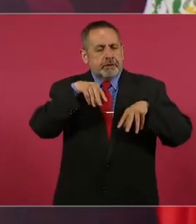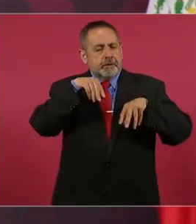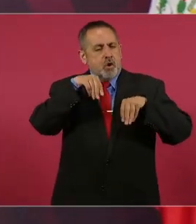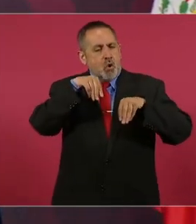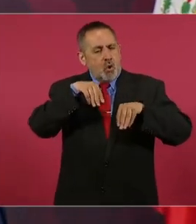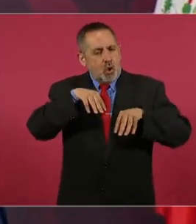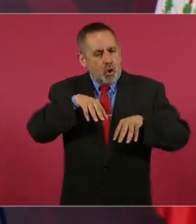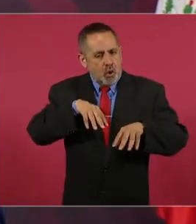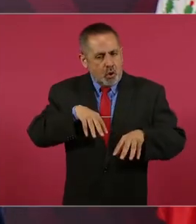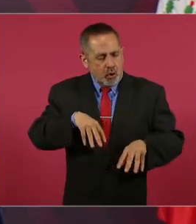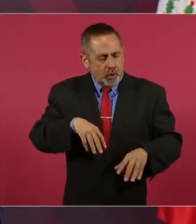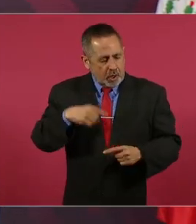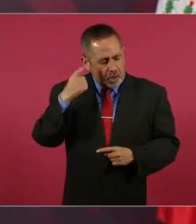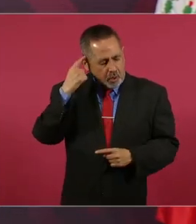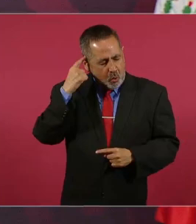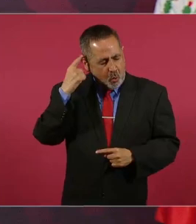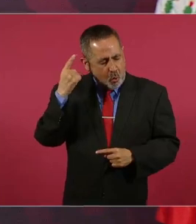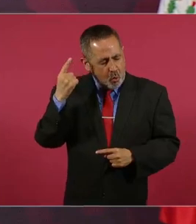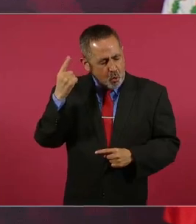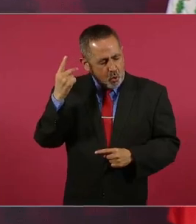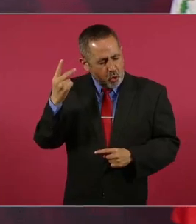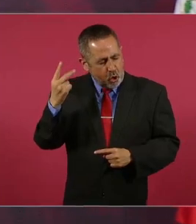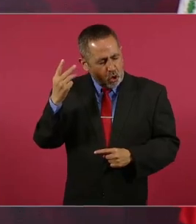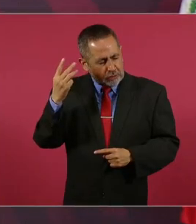no cuenta hasta 10,